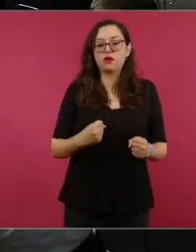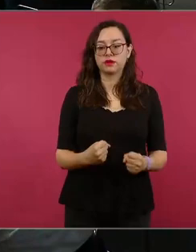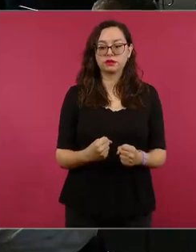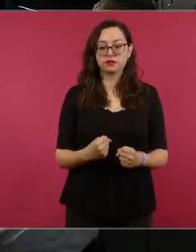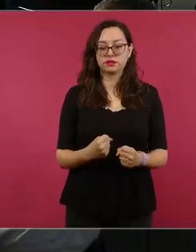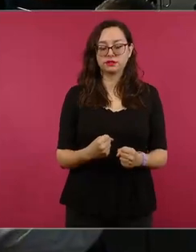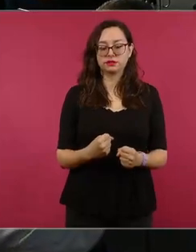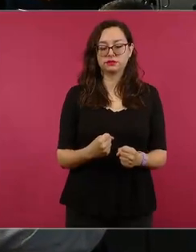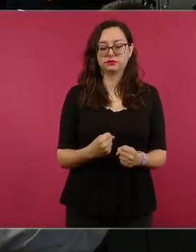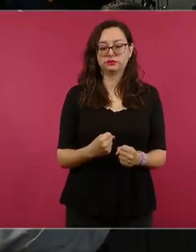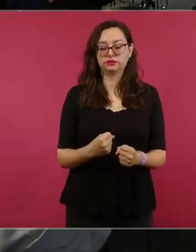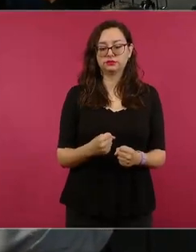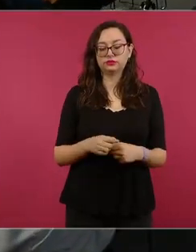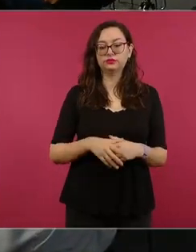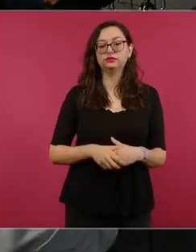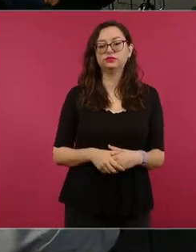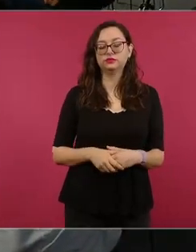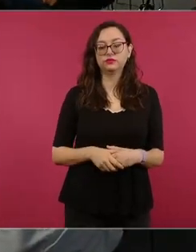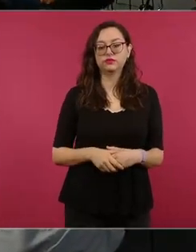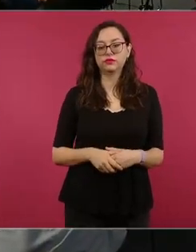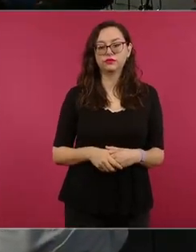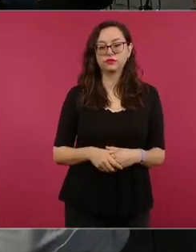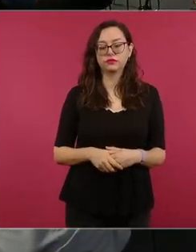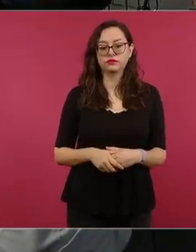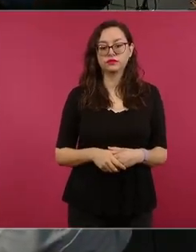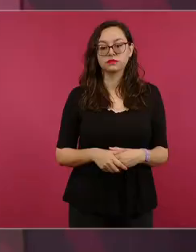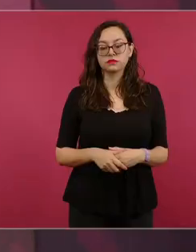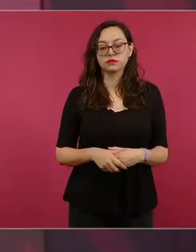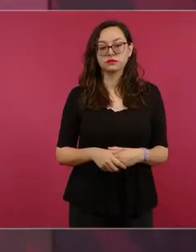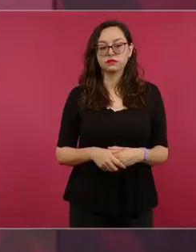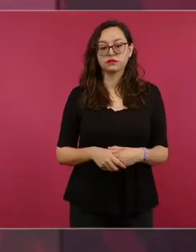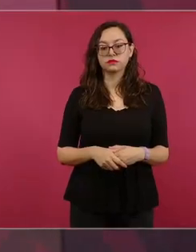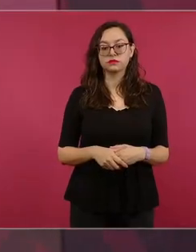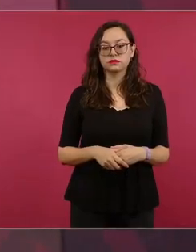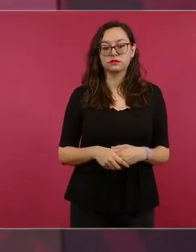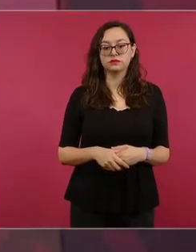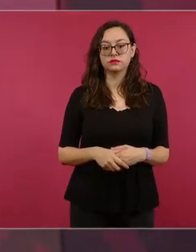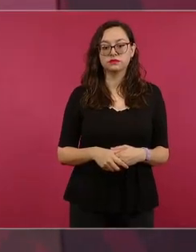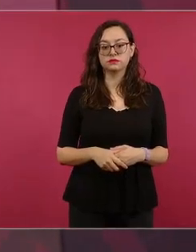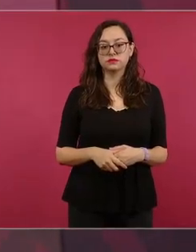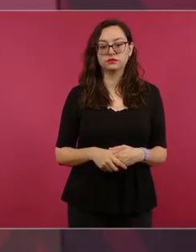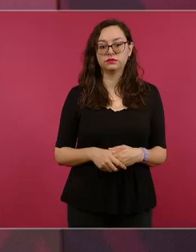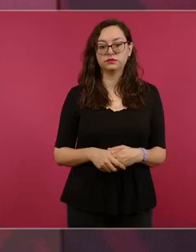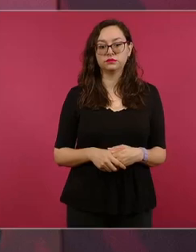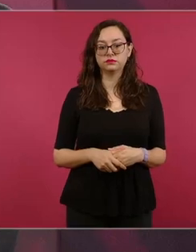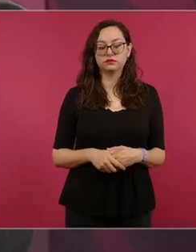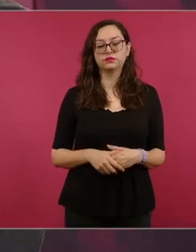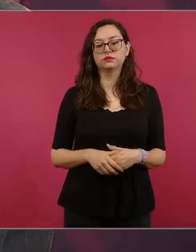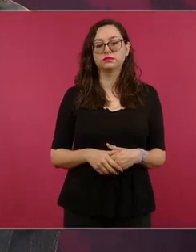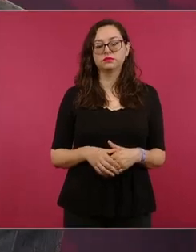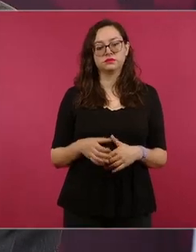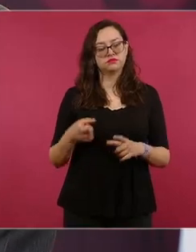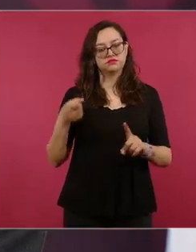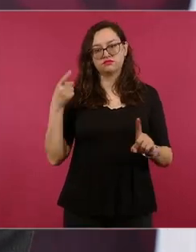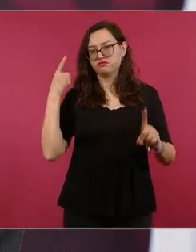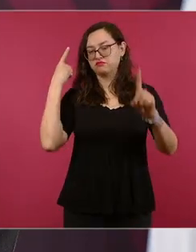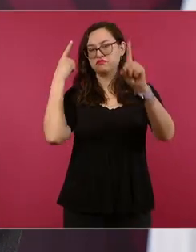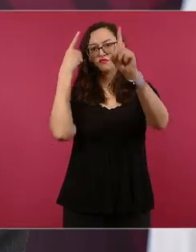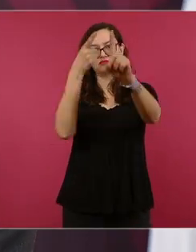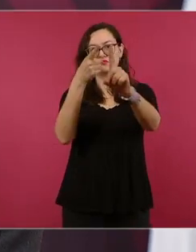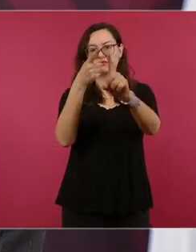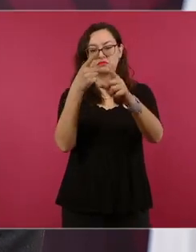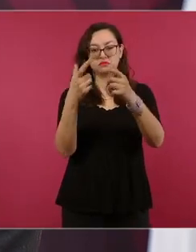que se haga a un lado como objetivo principal, como objetivo de vida,